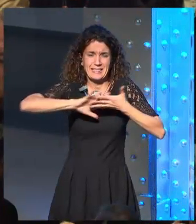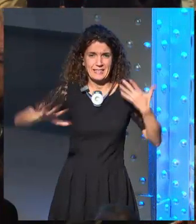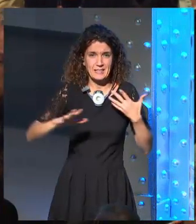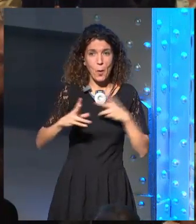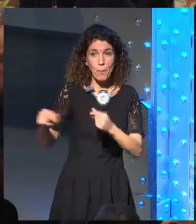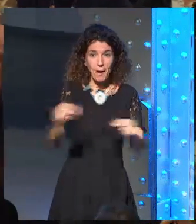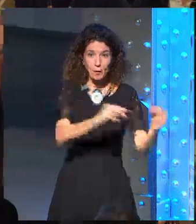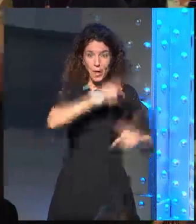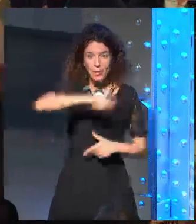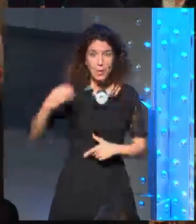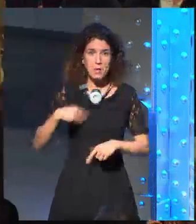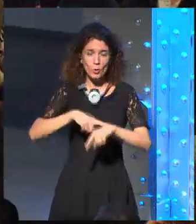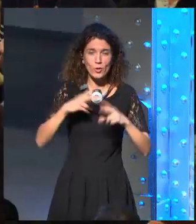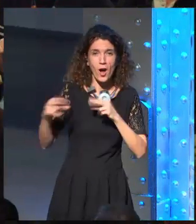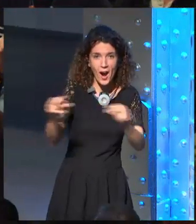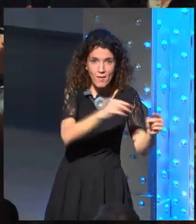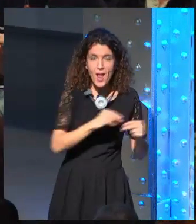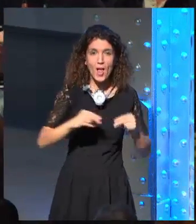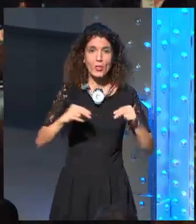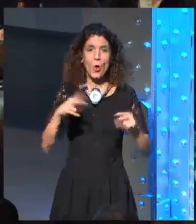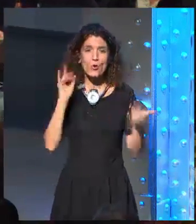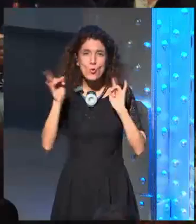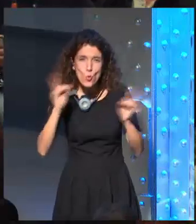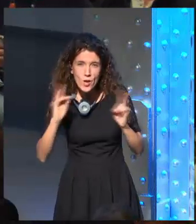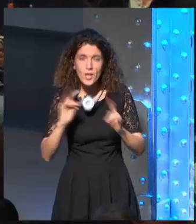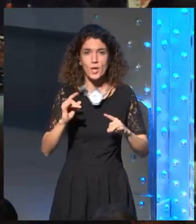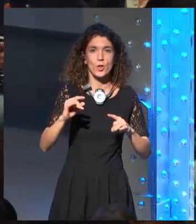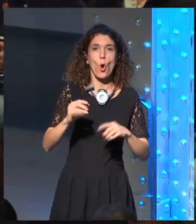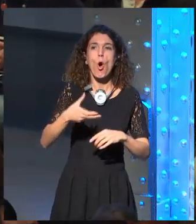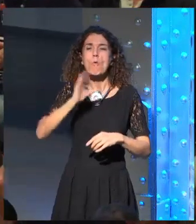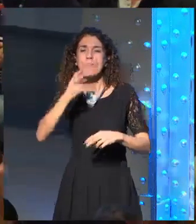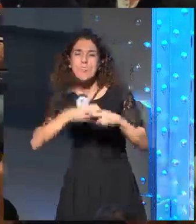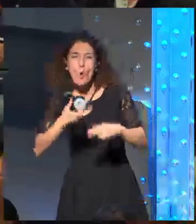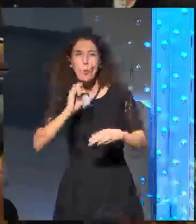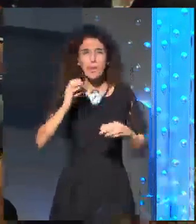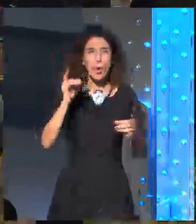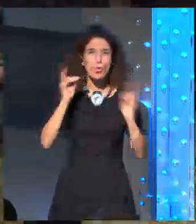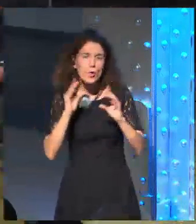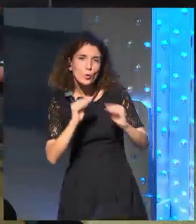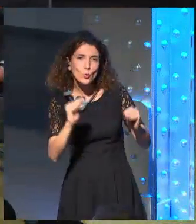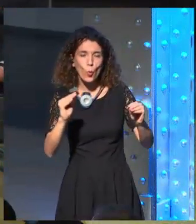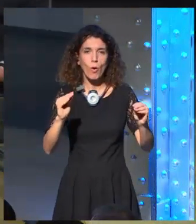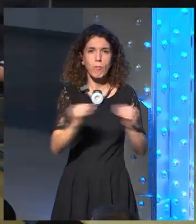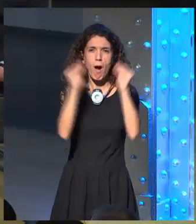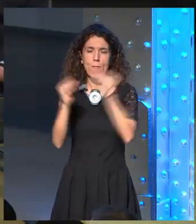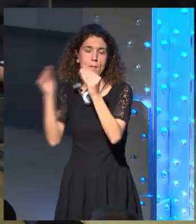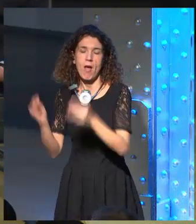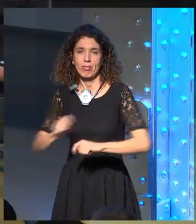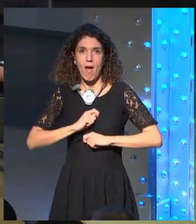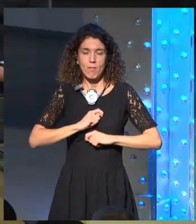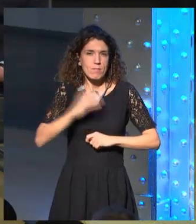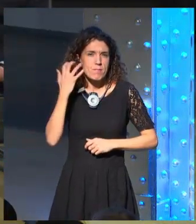parloteo de muchas personas hablando a la vez, el tintineo de los cubiertos, el movimiento del vino de la copa. Todo me resulta